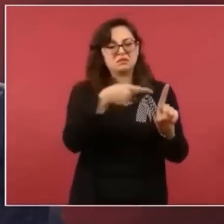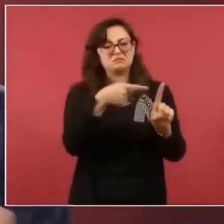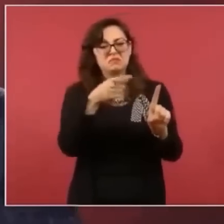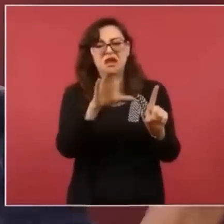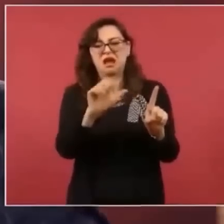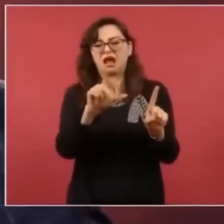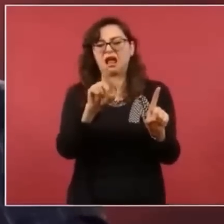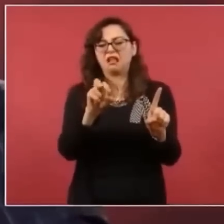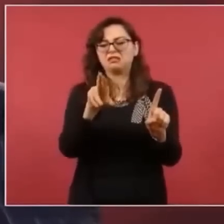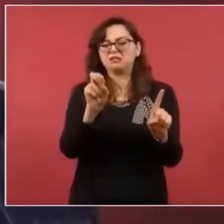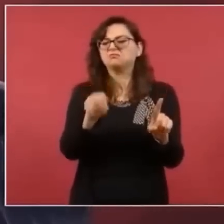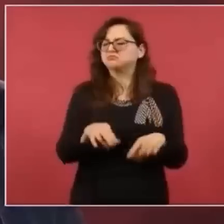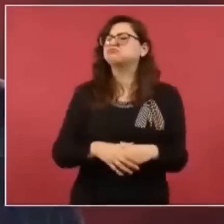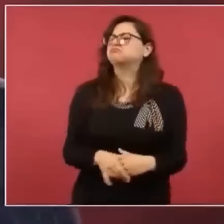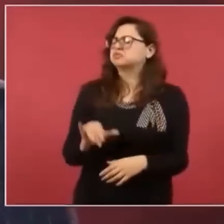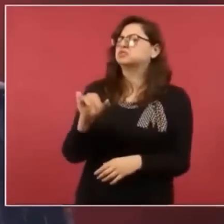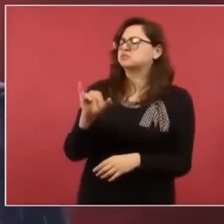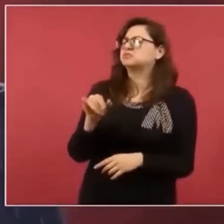Bueno,